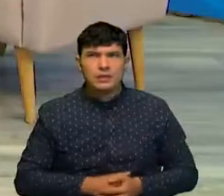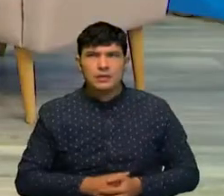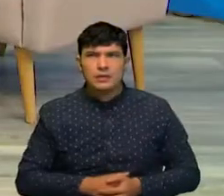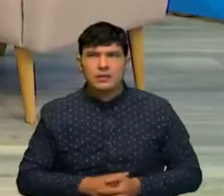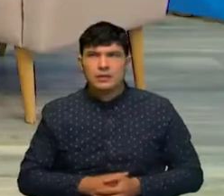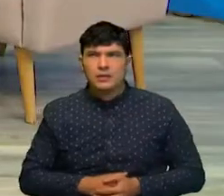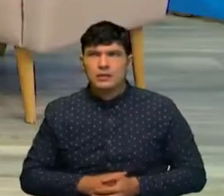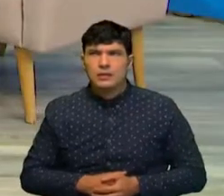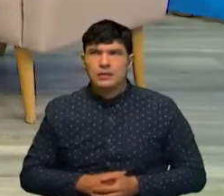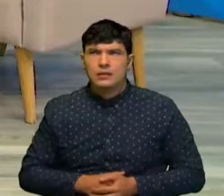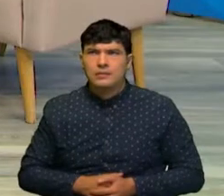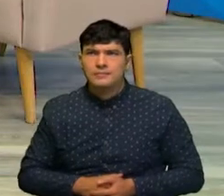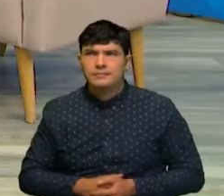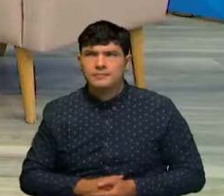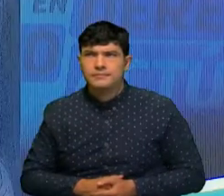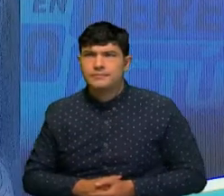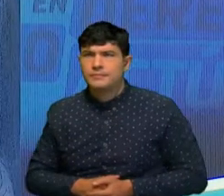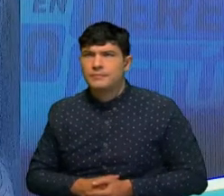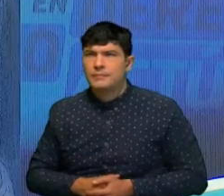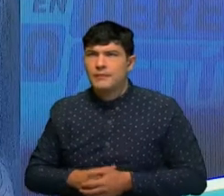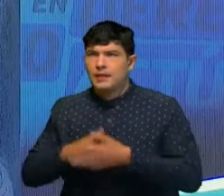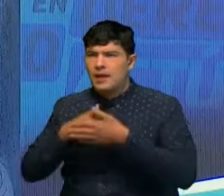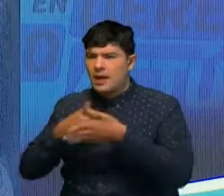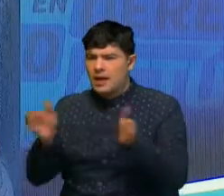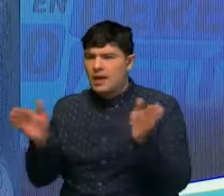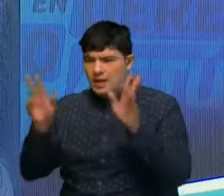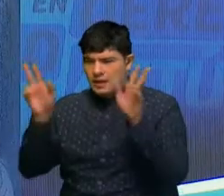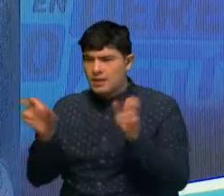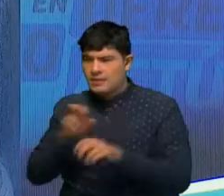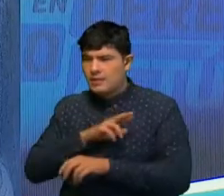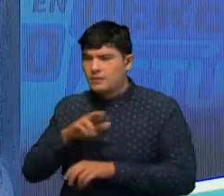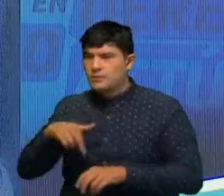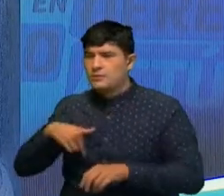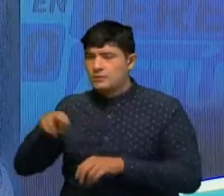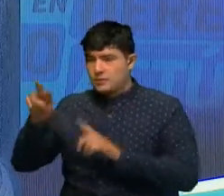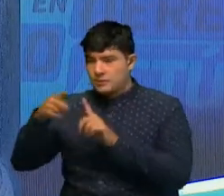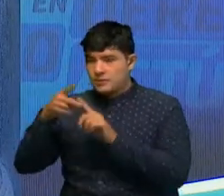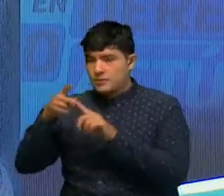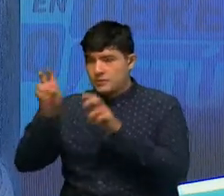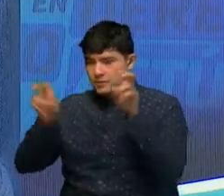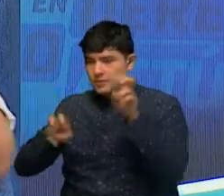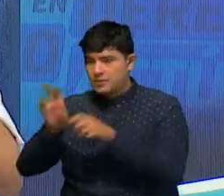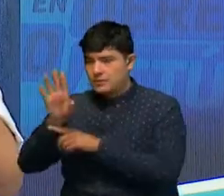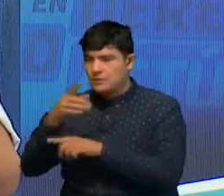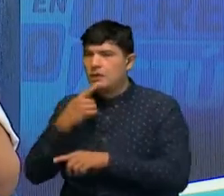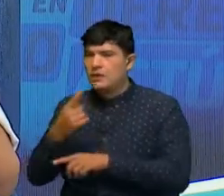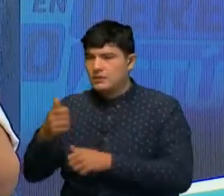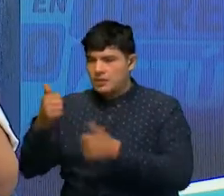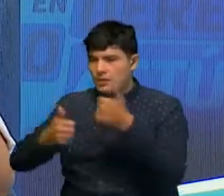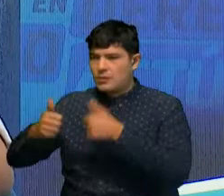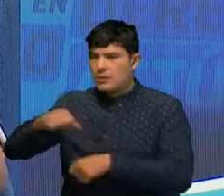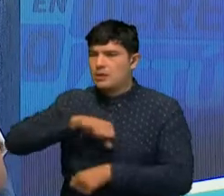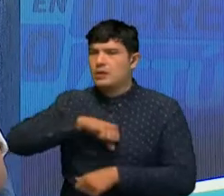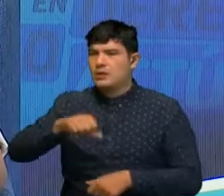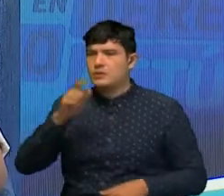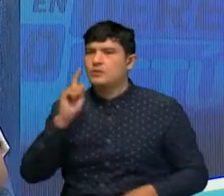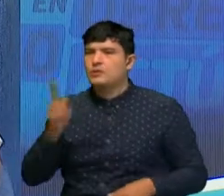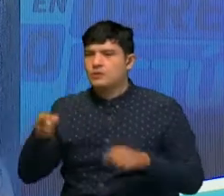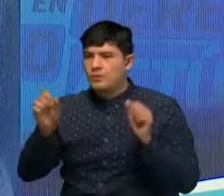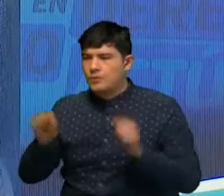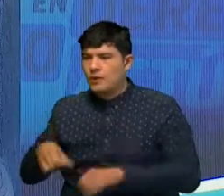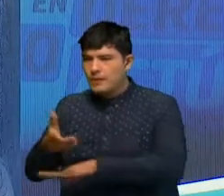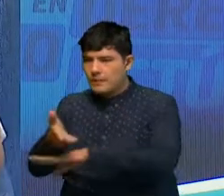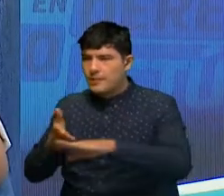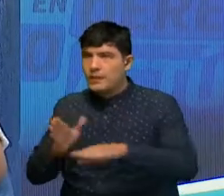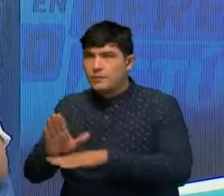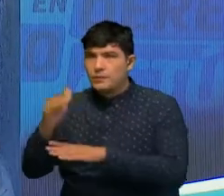Esa función es, abogada, antes de ampliar todo este tema, vamos a hacer una pequeña pausa y le decimos cuáles son los derechos a los que puede reclamar doña Carmen